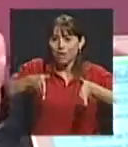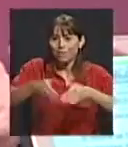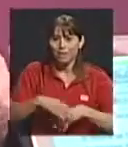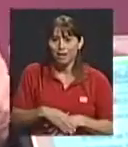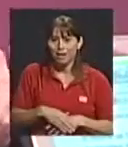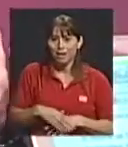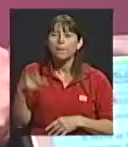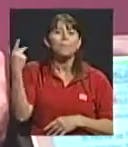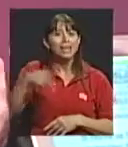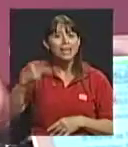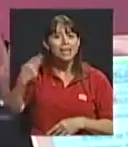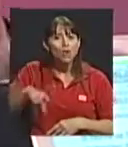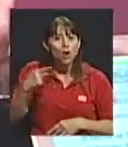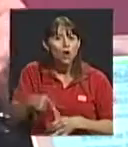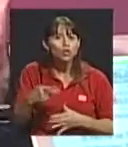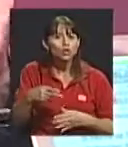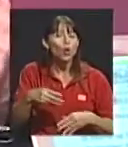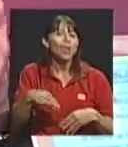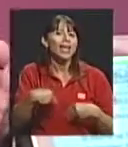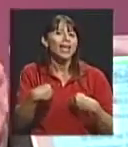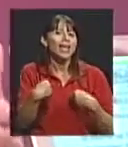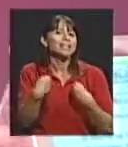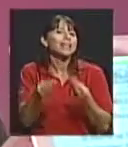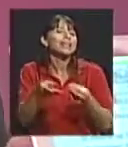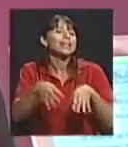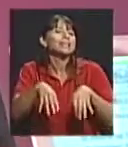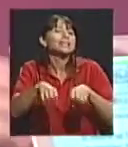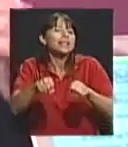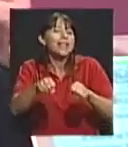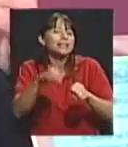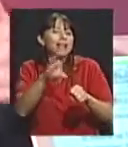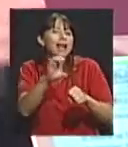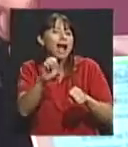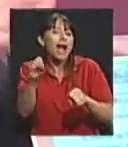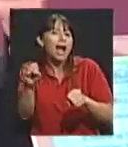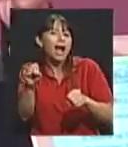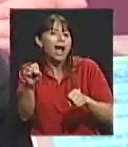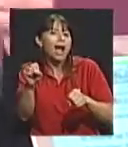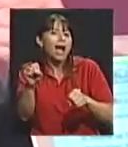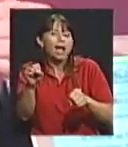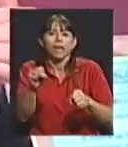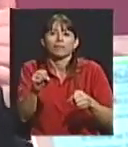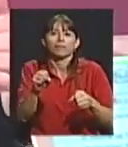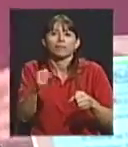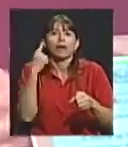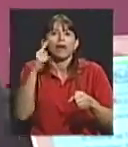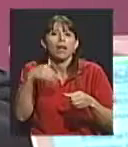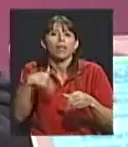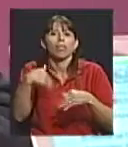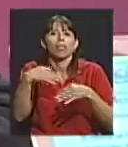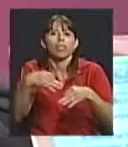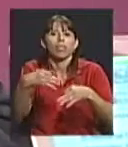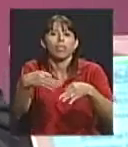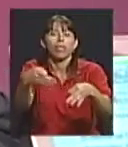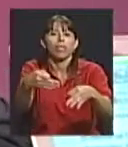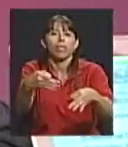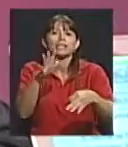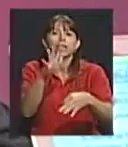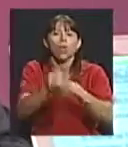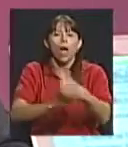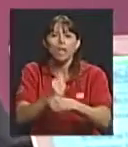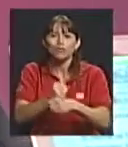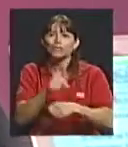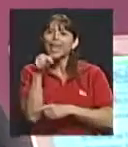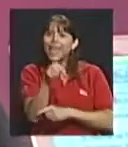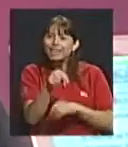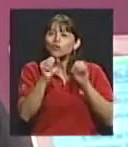peligroso es que se den citas a TR en la caja costarricense en seguro social a tres y cuatro y 5co años es eso lo que puede estar generando